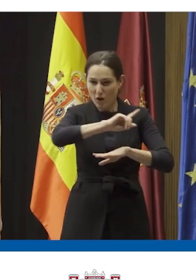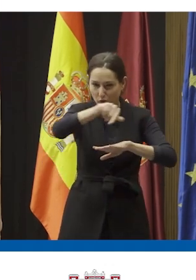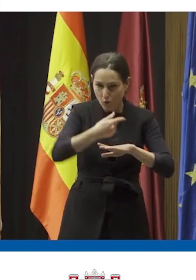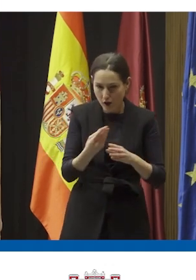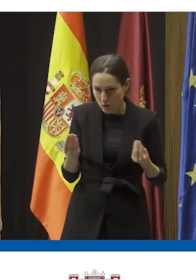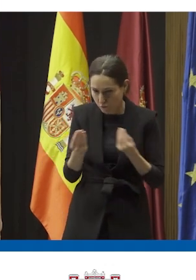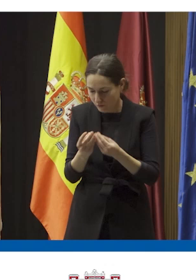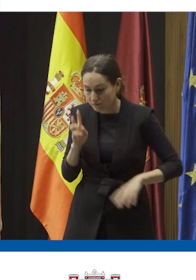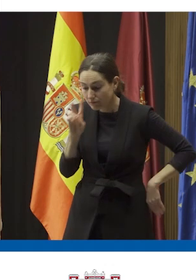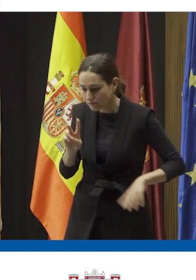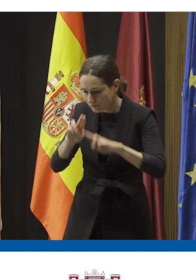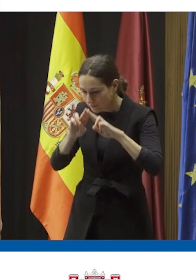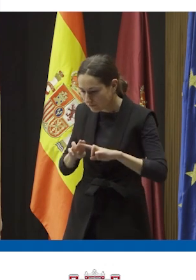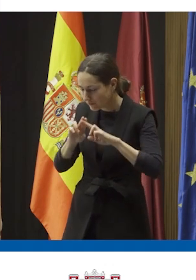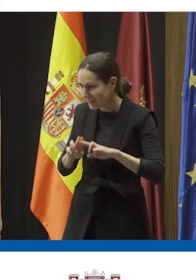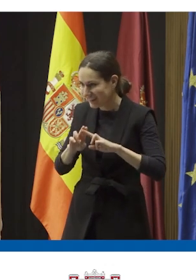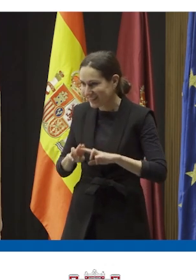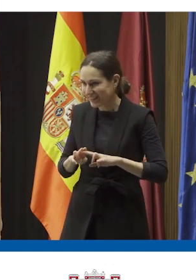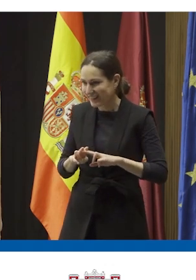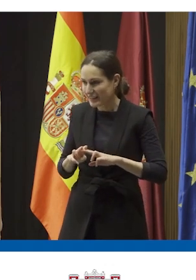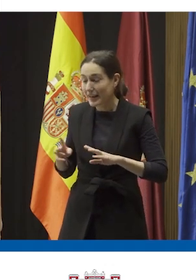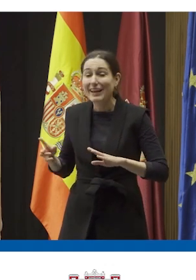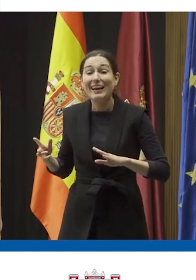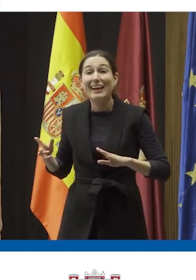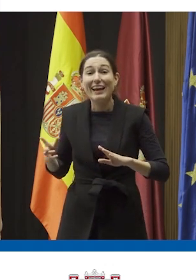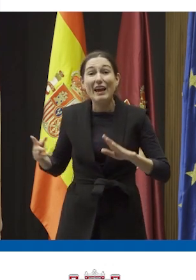va a impedir que... y se curó.